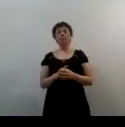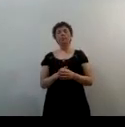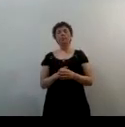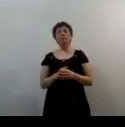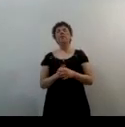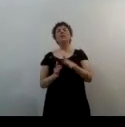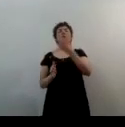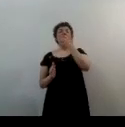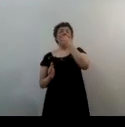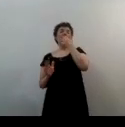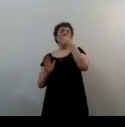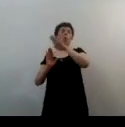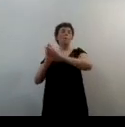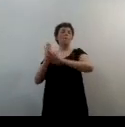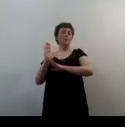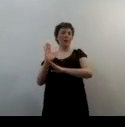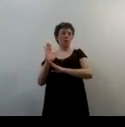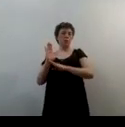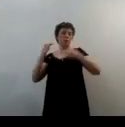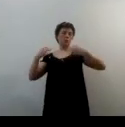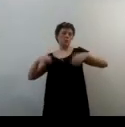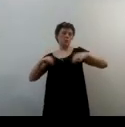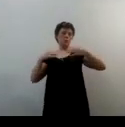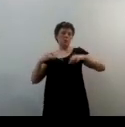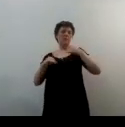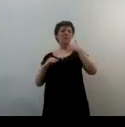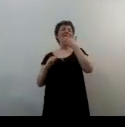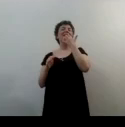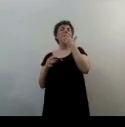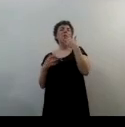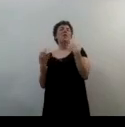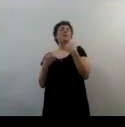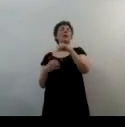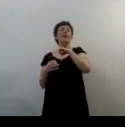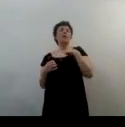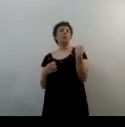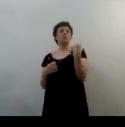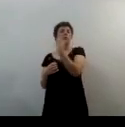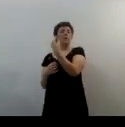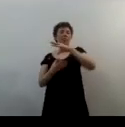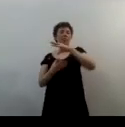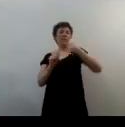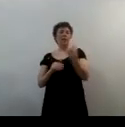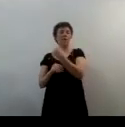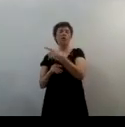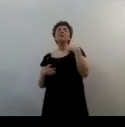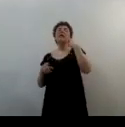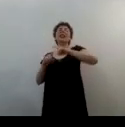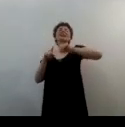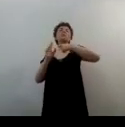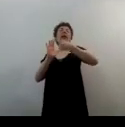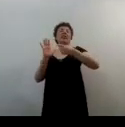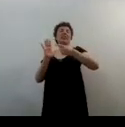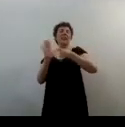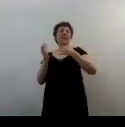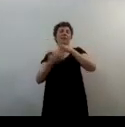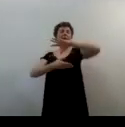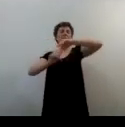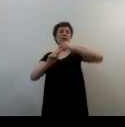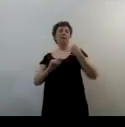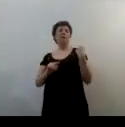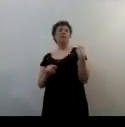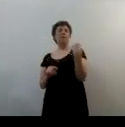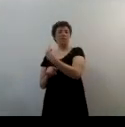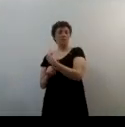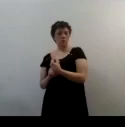menú semanal y esto es un ejemplo que hay que personalizar, pero claro, esto es la típica dieta que habría que adaptar a cada caso y como